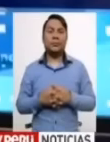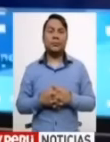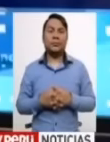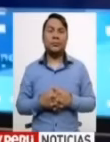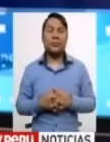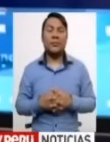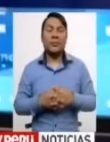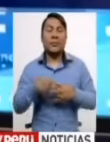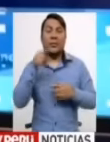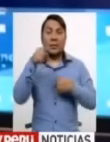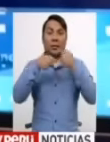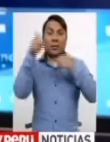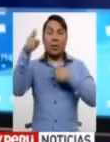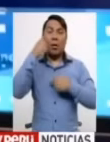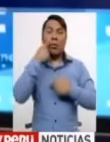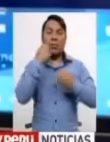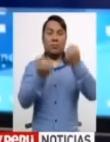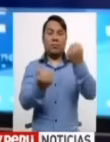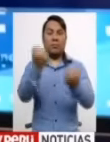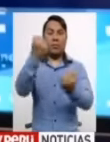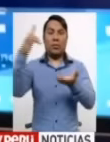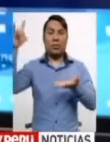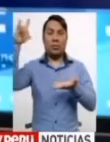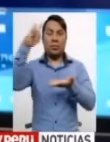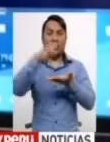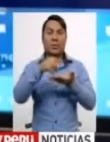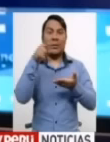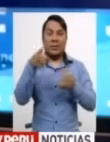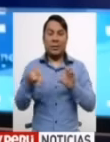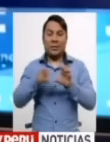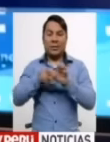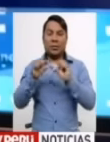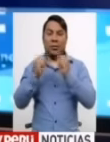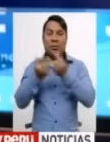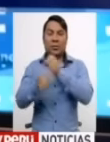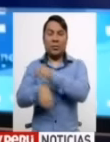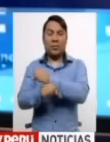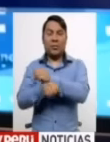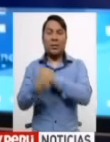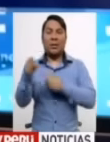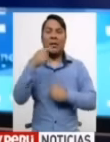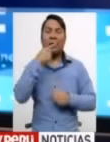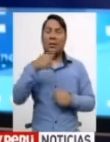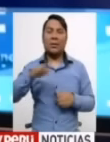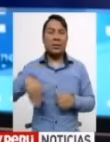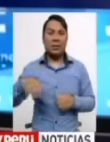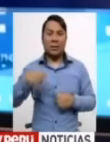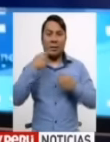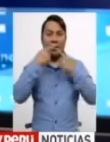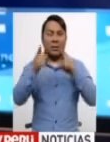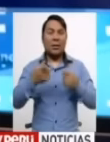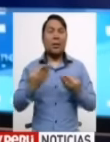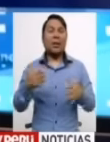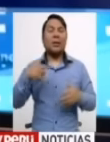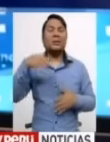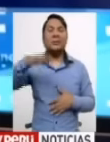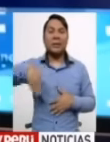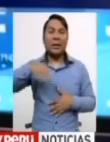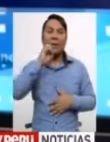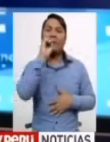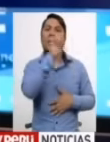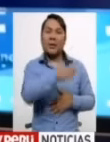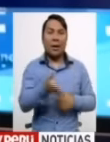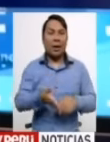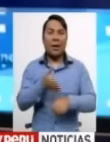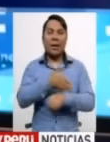Les contamos que el piloto del avión que transportaba a los integrantes del Club Chapecoense tardó en declararse en emergencia a pesar de la